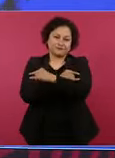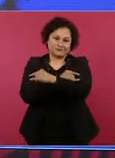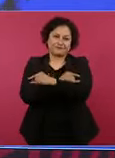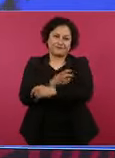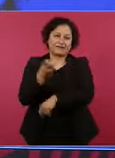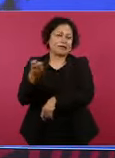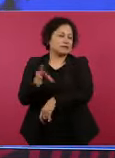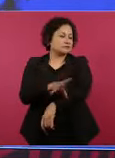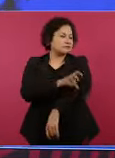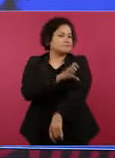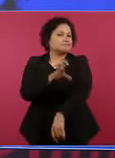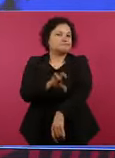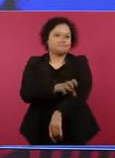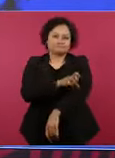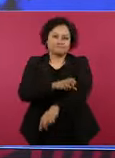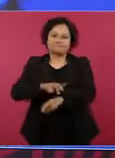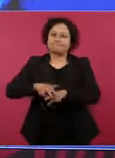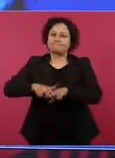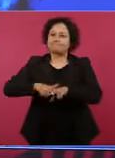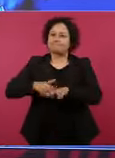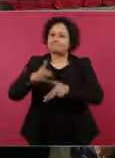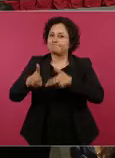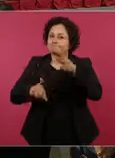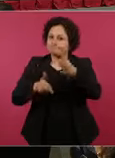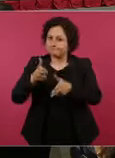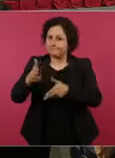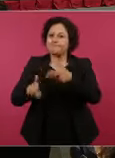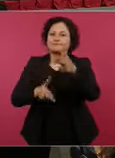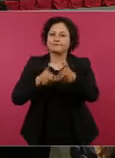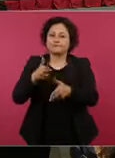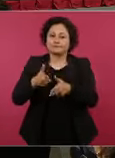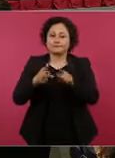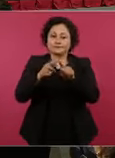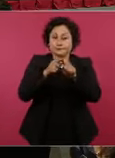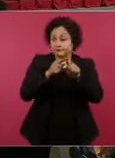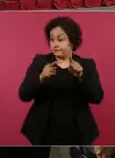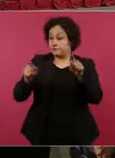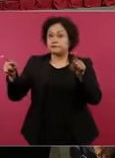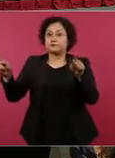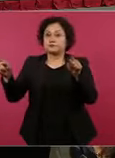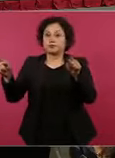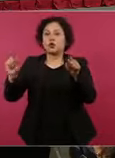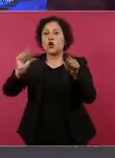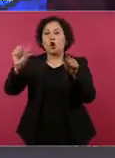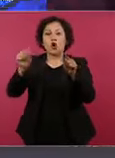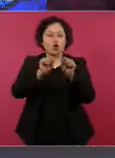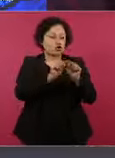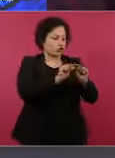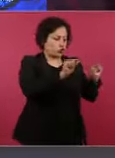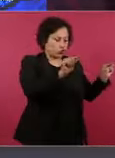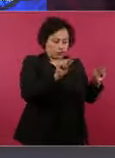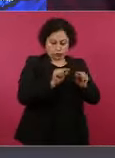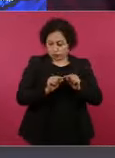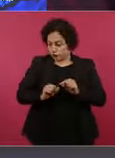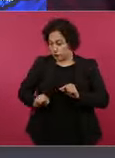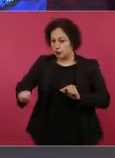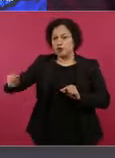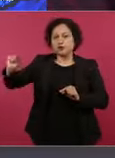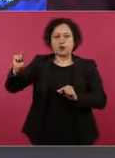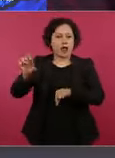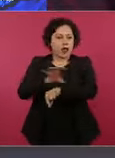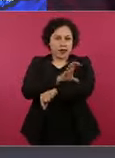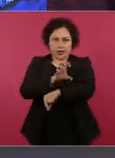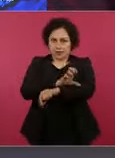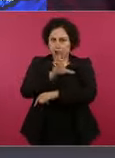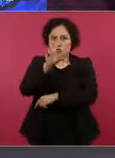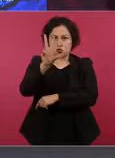eléctrico. Y lo que no es eléctrico está consumiendo ya un diésel de